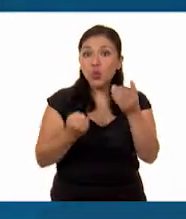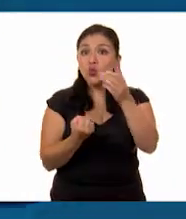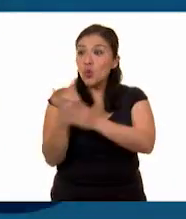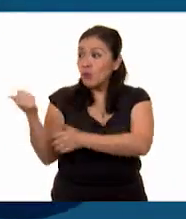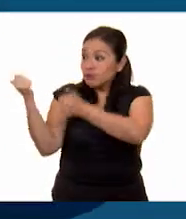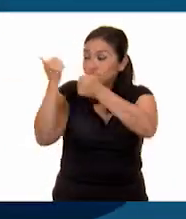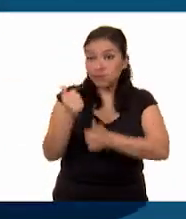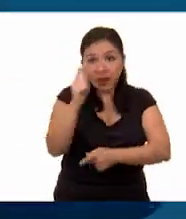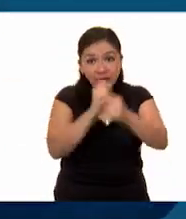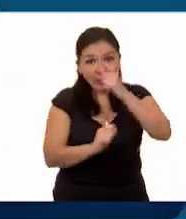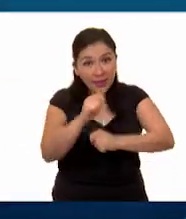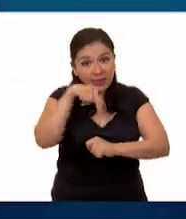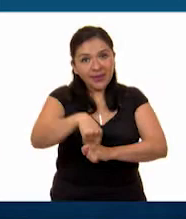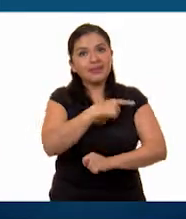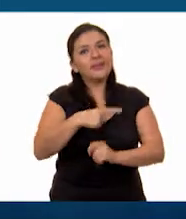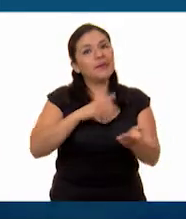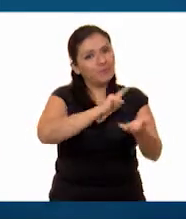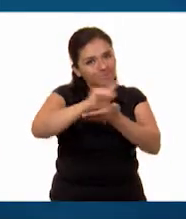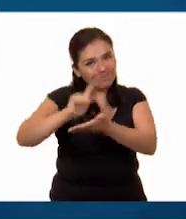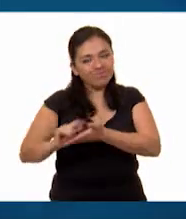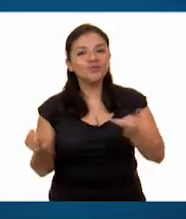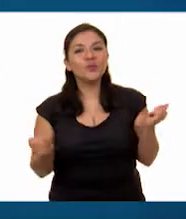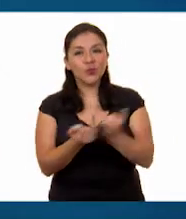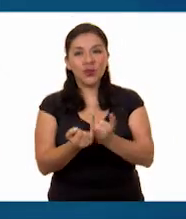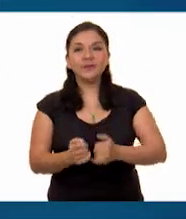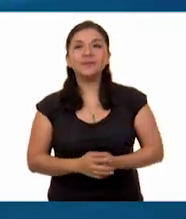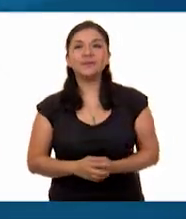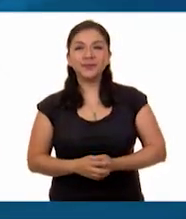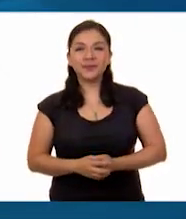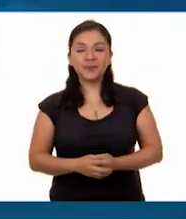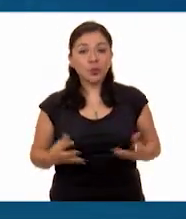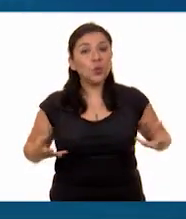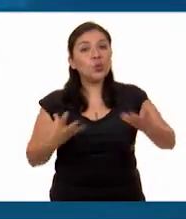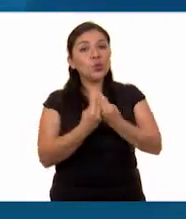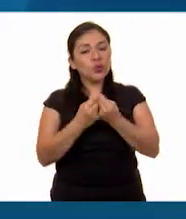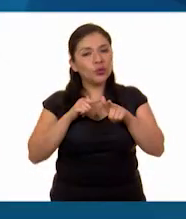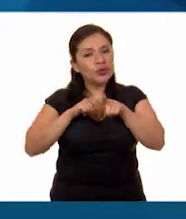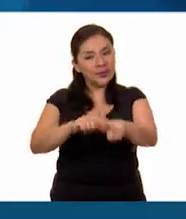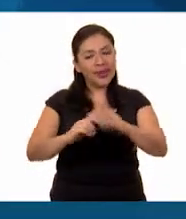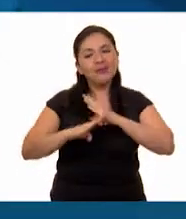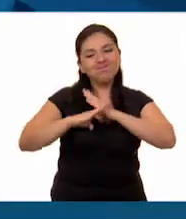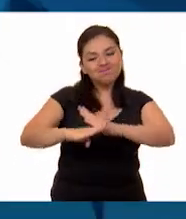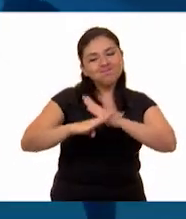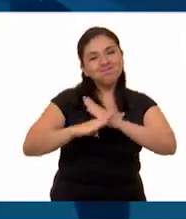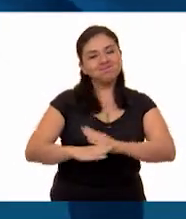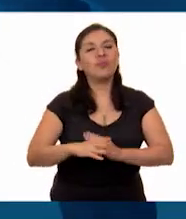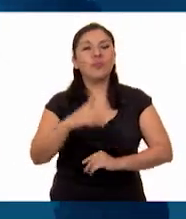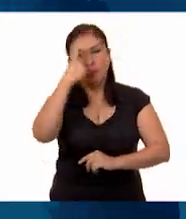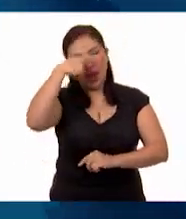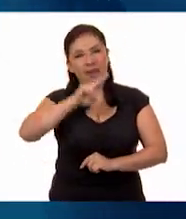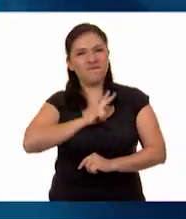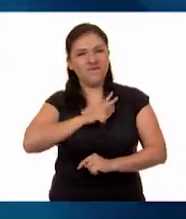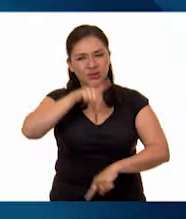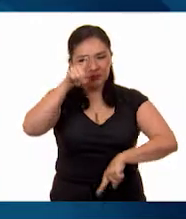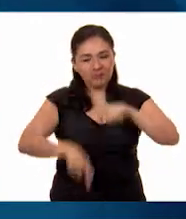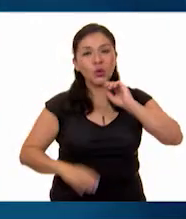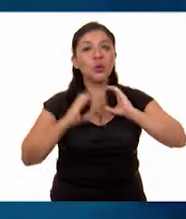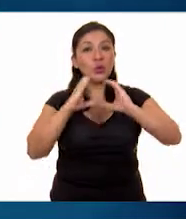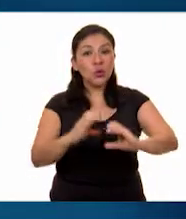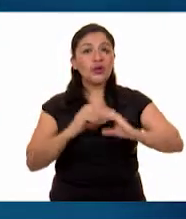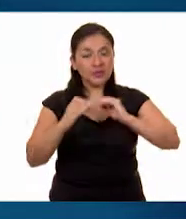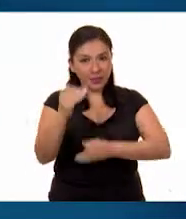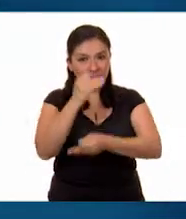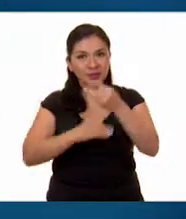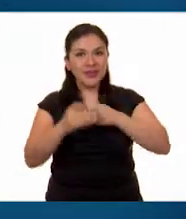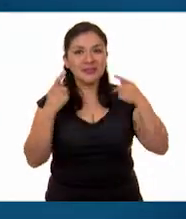las cosas que compres en la tienda o en el supermercado. Sigamos luchando juntos contra este virus, cuidándonos los